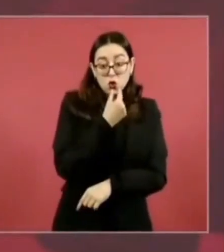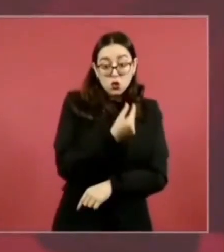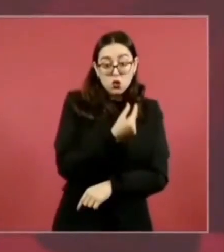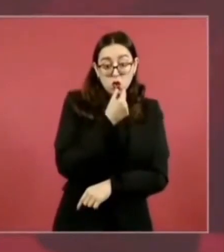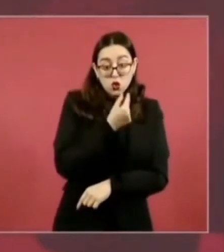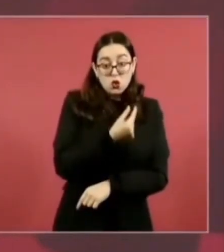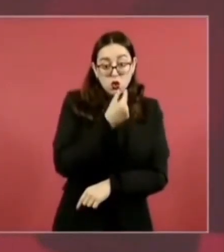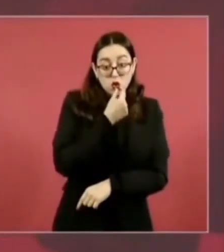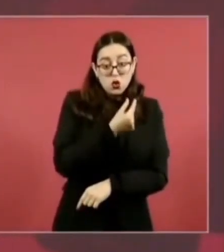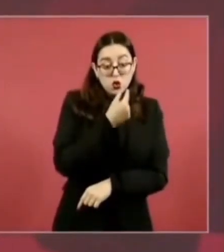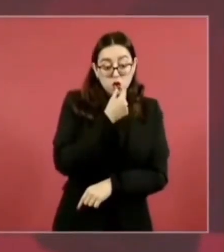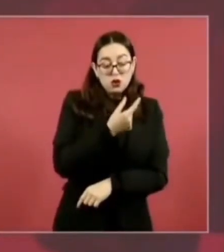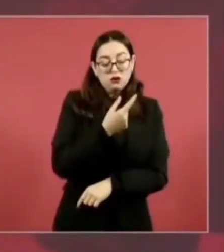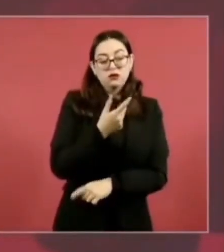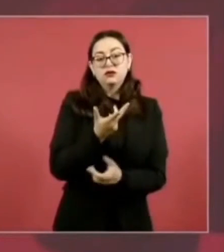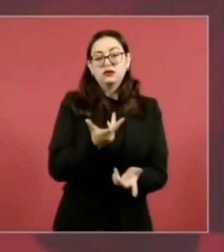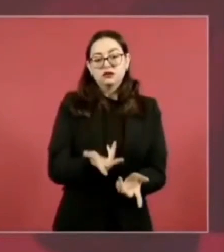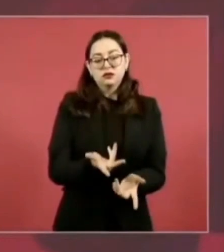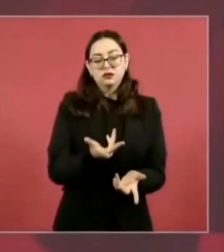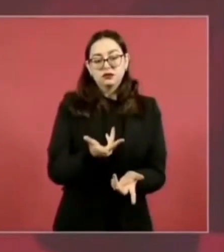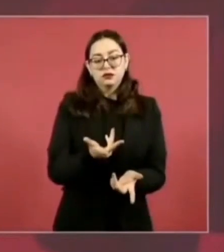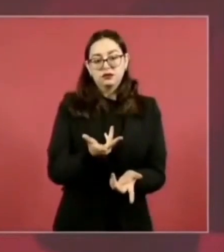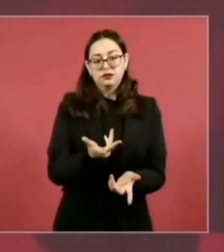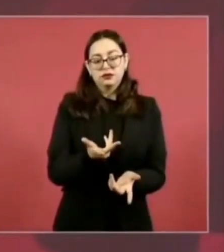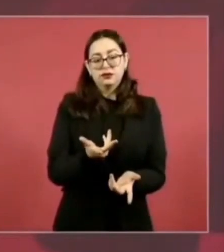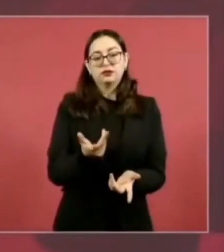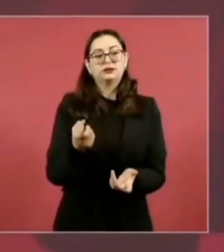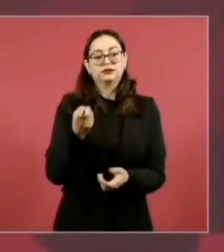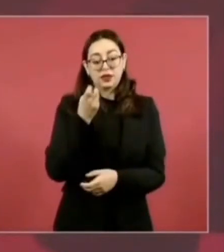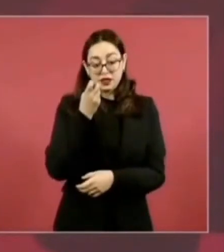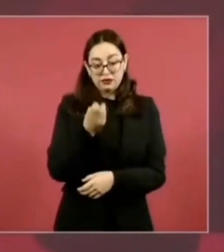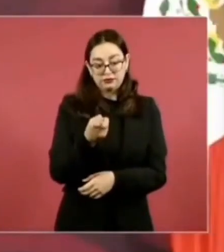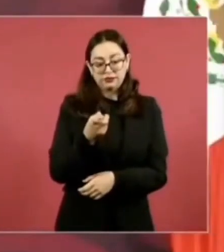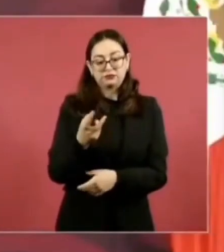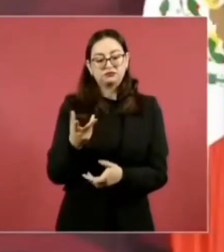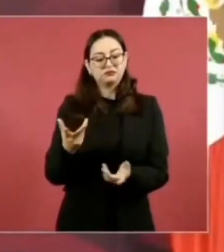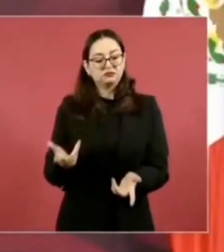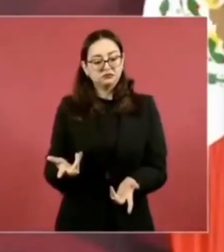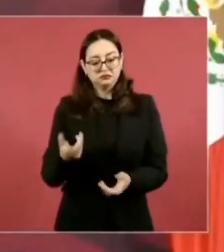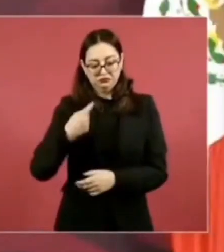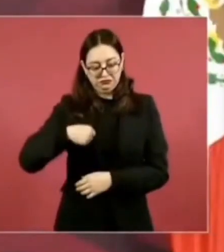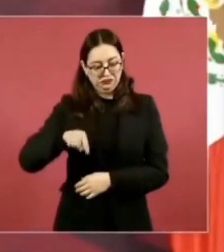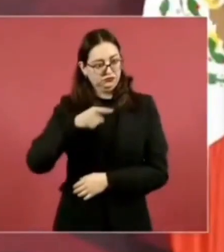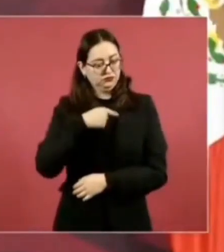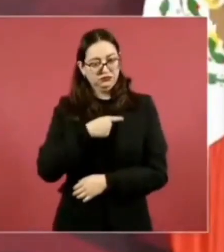de que se prohíben y sin embargo